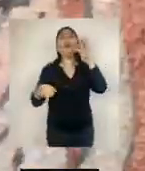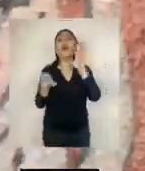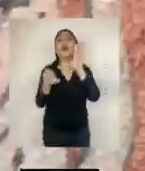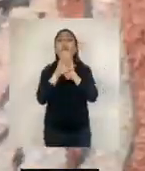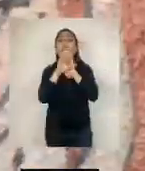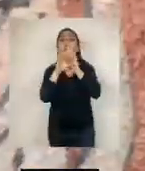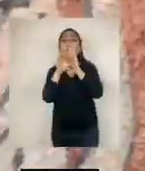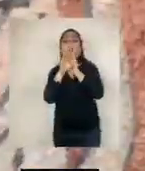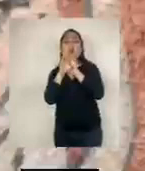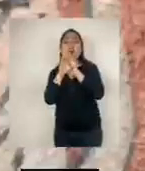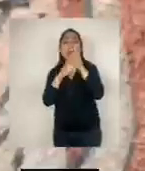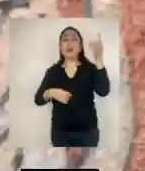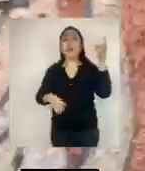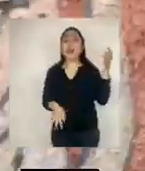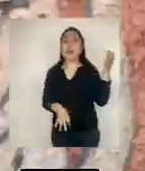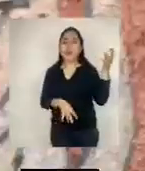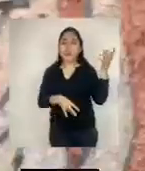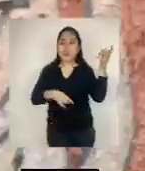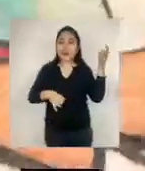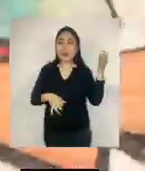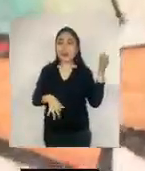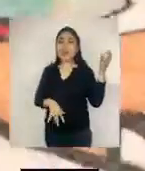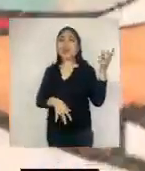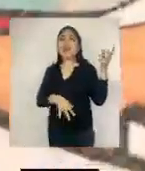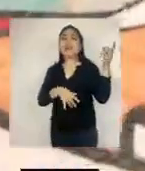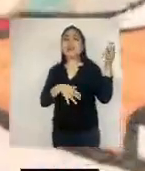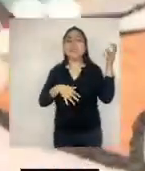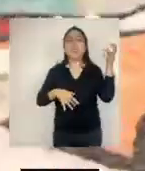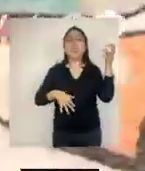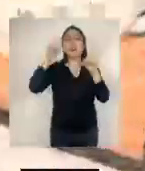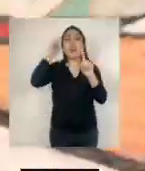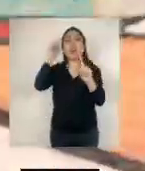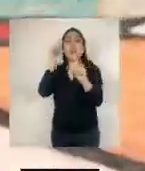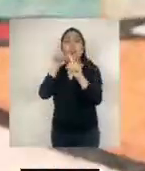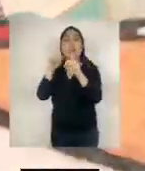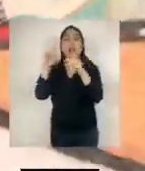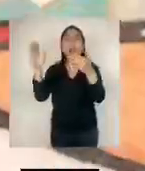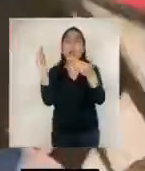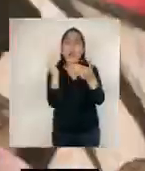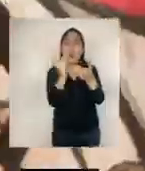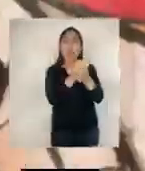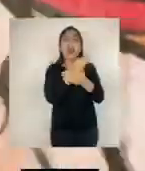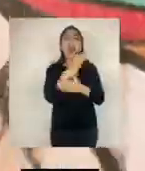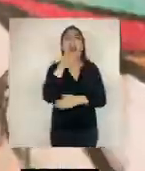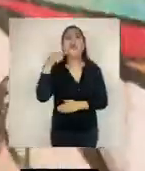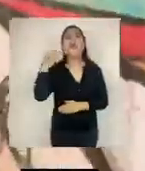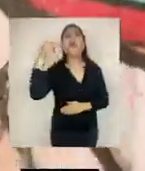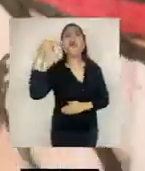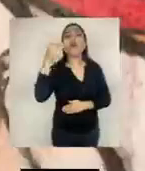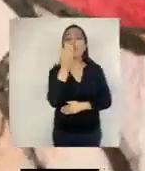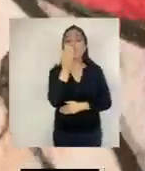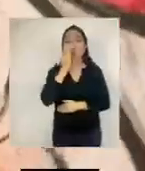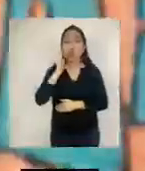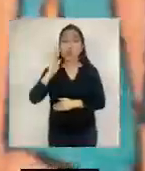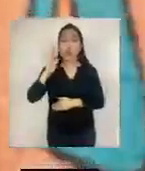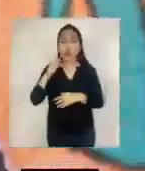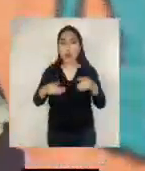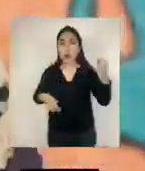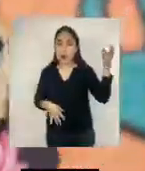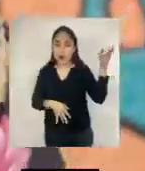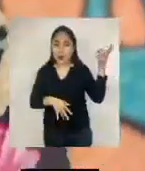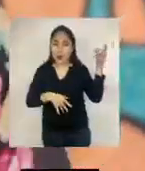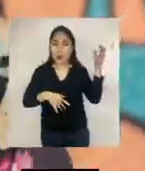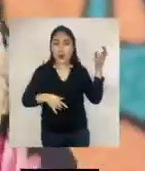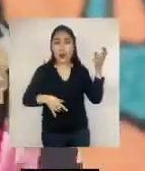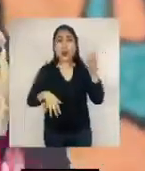somos curiosos y comprometidos dijimos, pero ¿qué? ¿Tenemos que hacer algo? ¿Cómo vamos a estar solo? Claro. ¿Solo ir a votar?